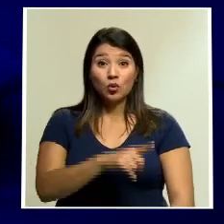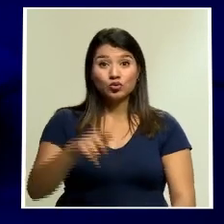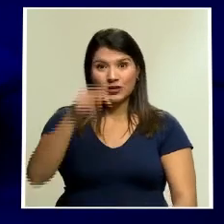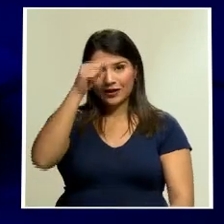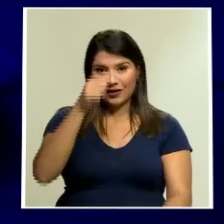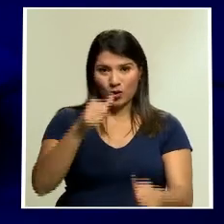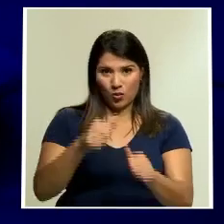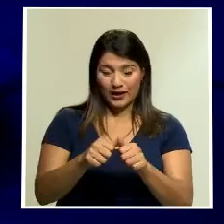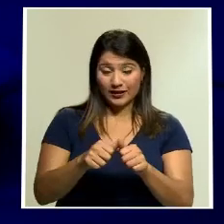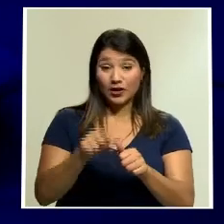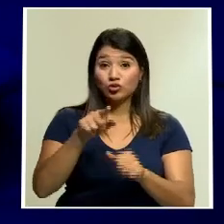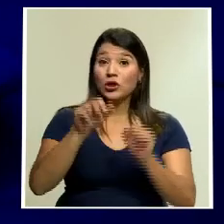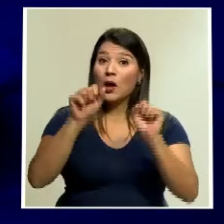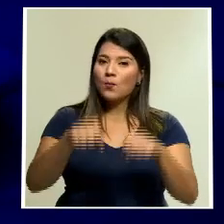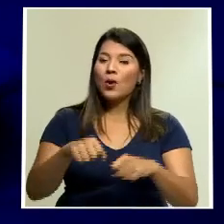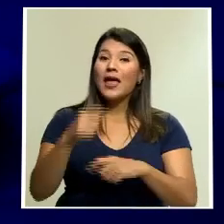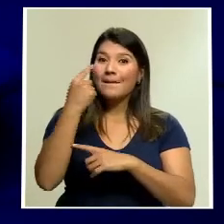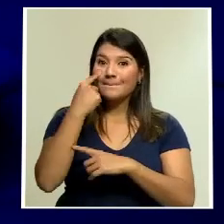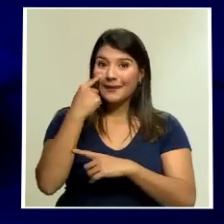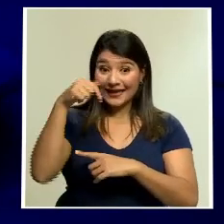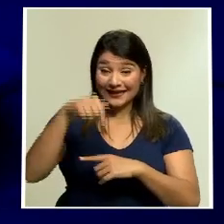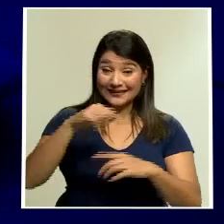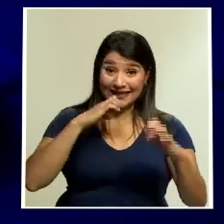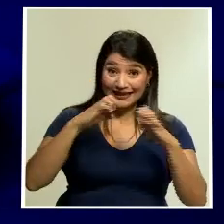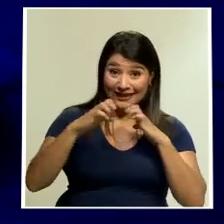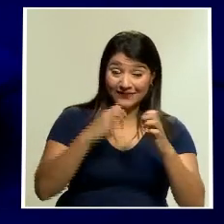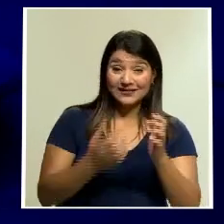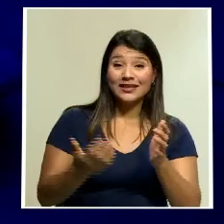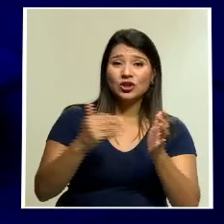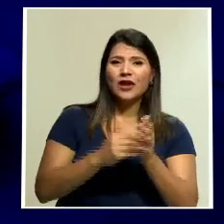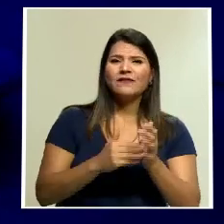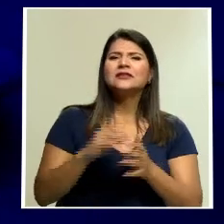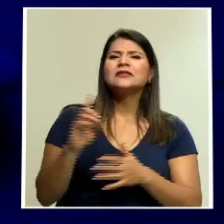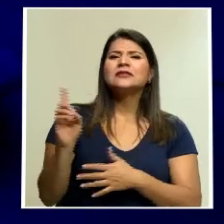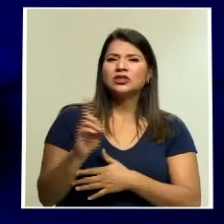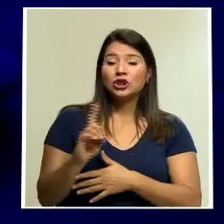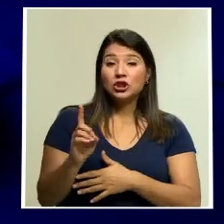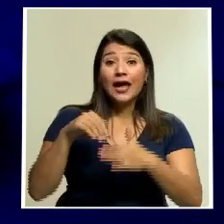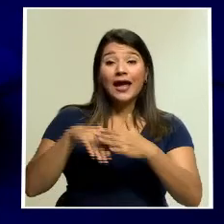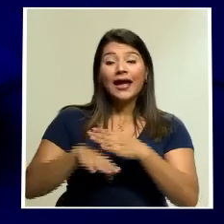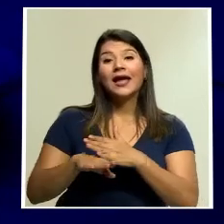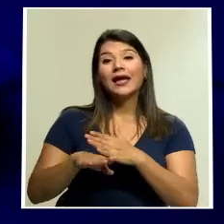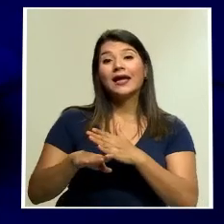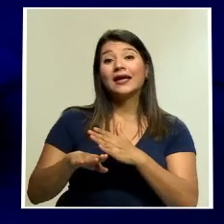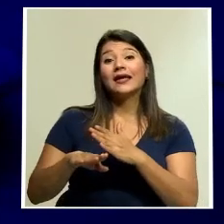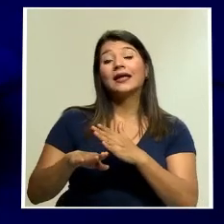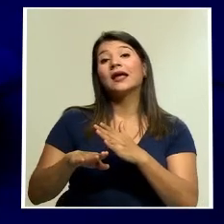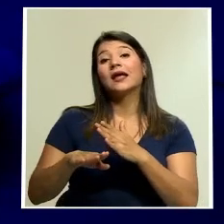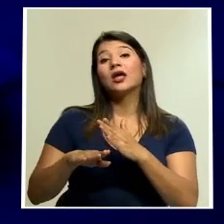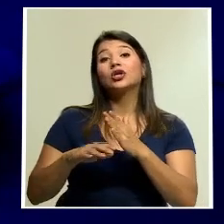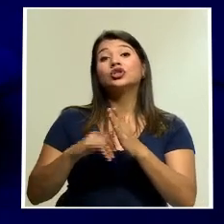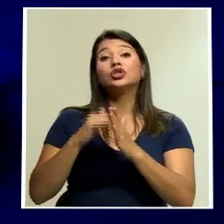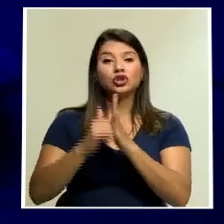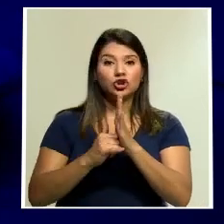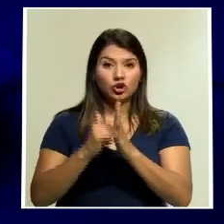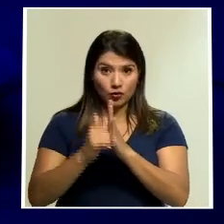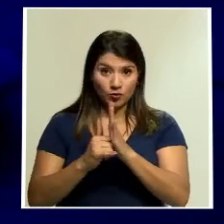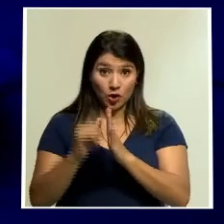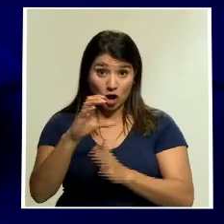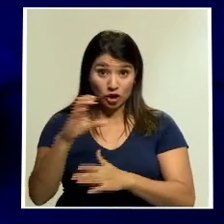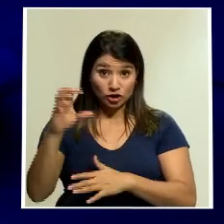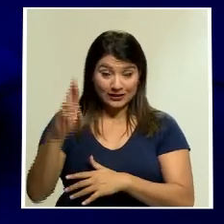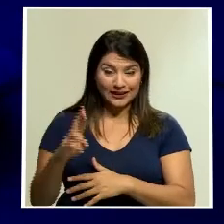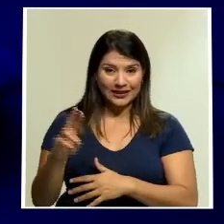Recuerde que puede ver estas entrevistas nuevamente en nuestro canal, en la cuenta de YouTube de Costa